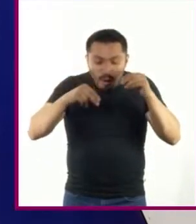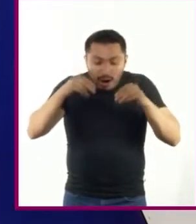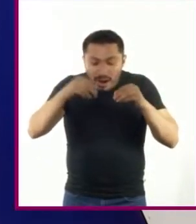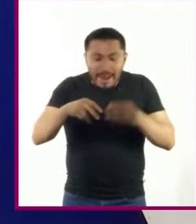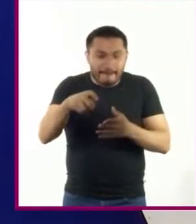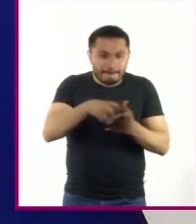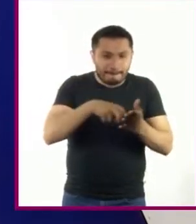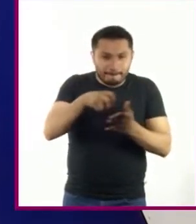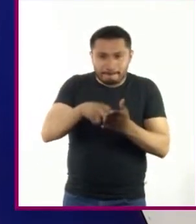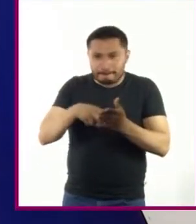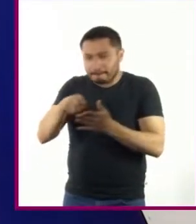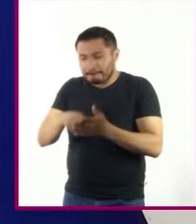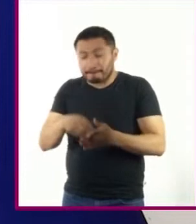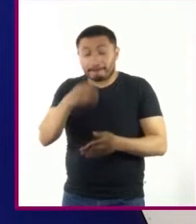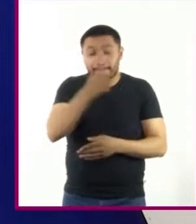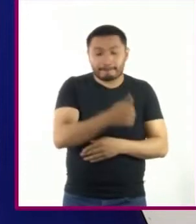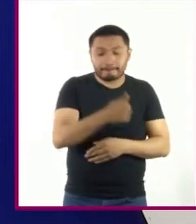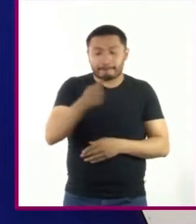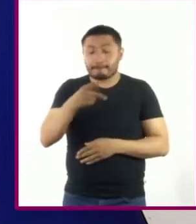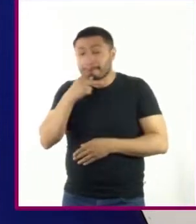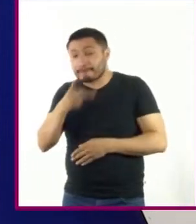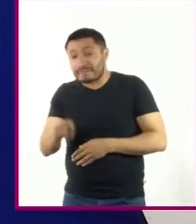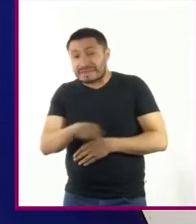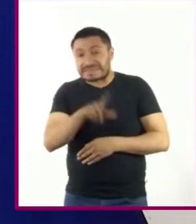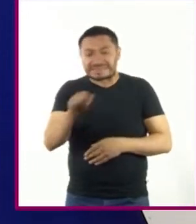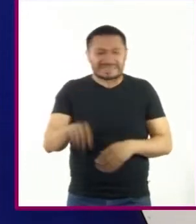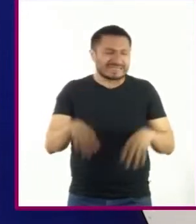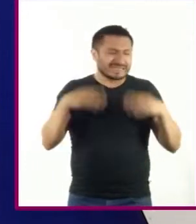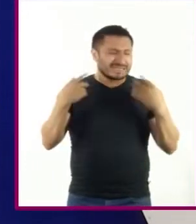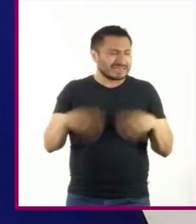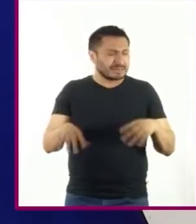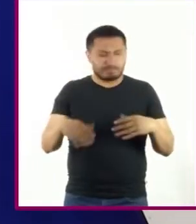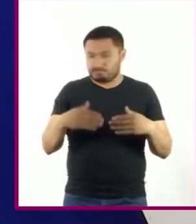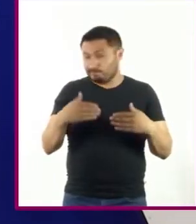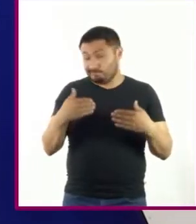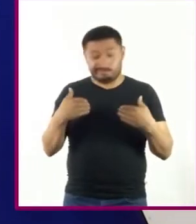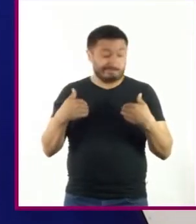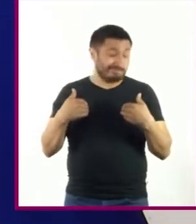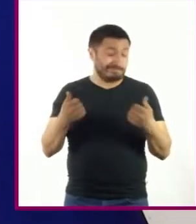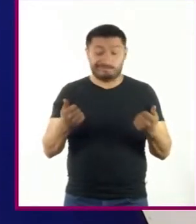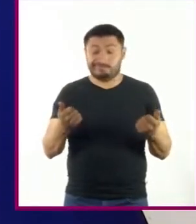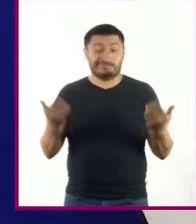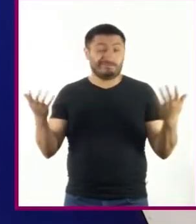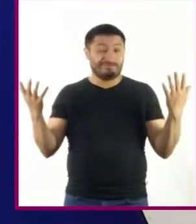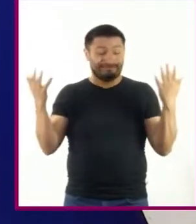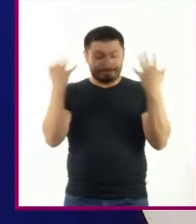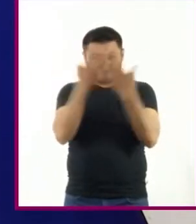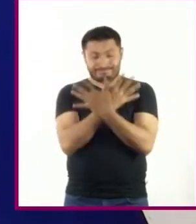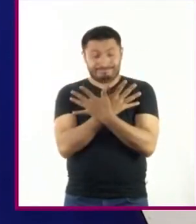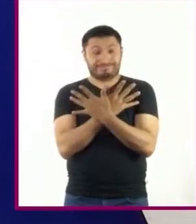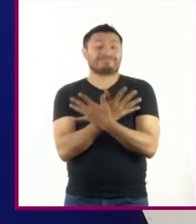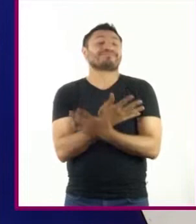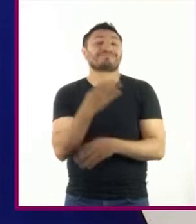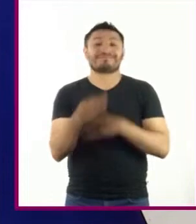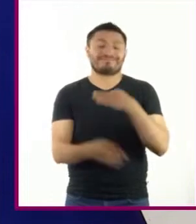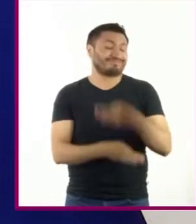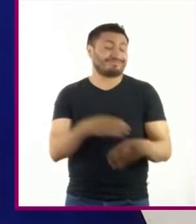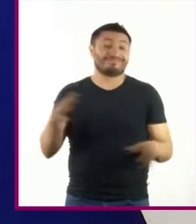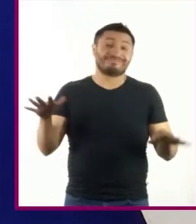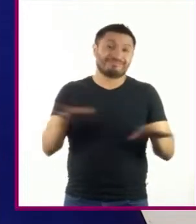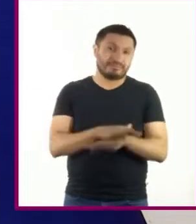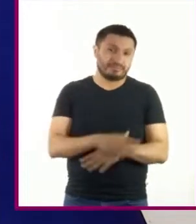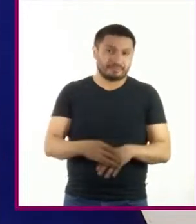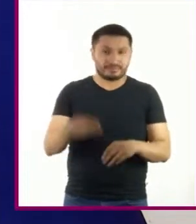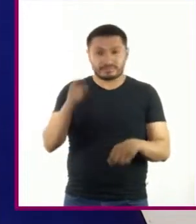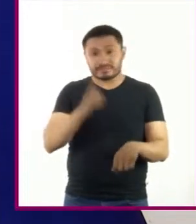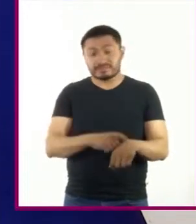una de las palabras y luego se dan cuenta de que el texto no se entiende y lo cambian todo. ¿No les parece que perderían